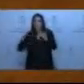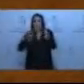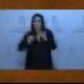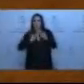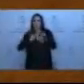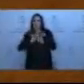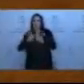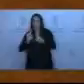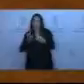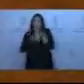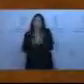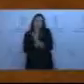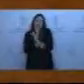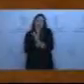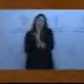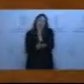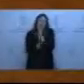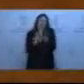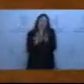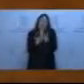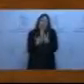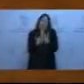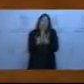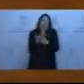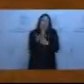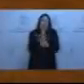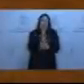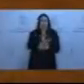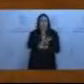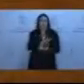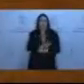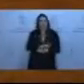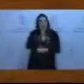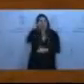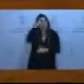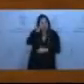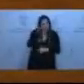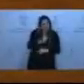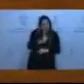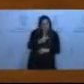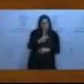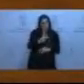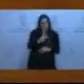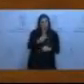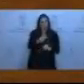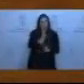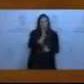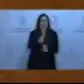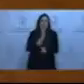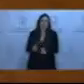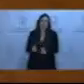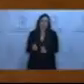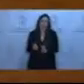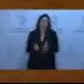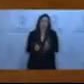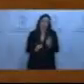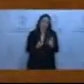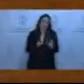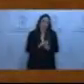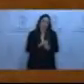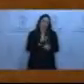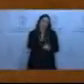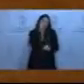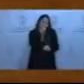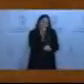de falta de, digamos, de respeto hacia nuestro órgano de fiscalización por los integrantes de ese sector público, ¿no? A mí, desde